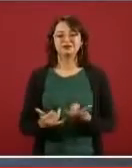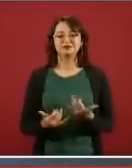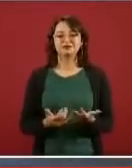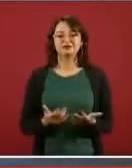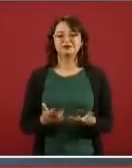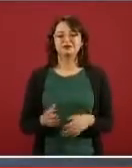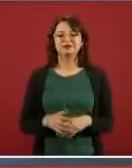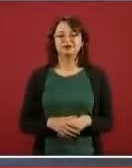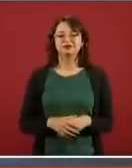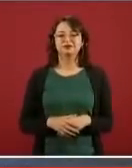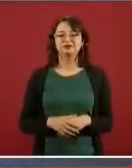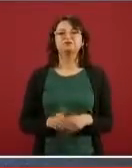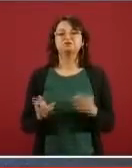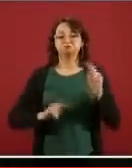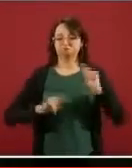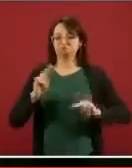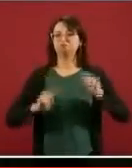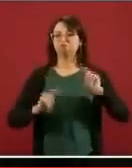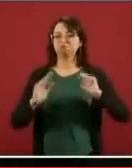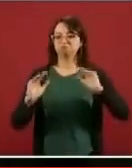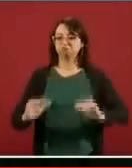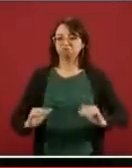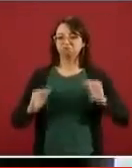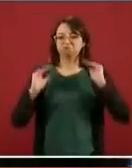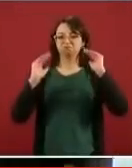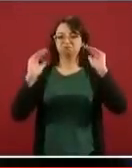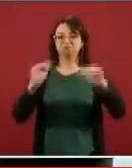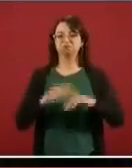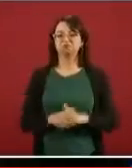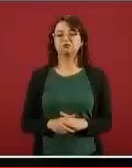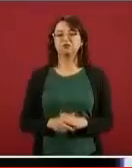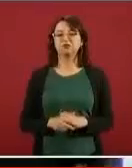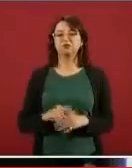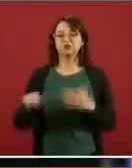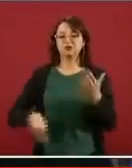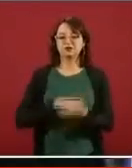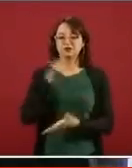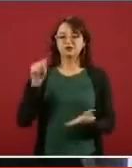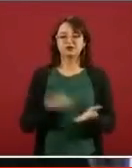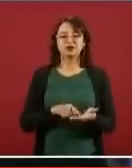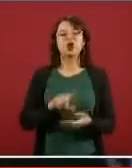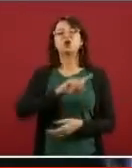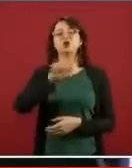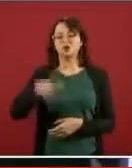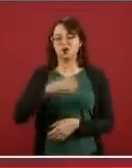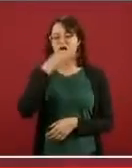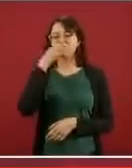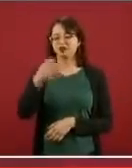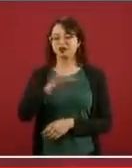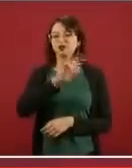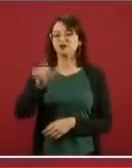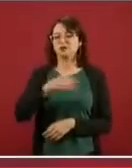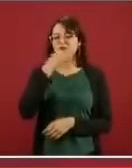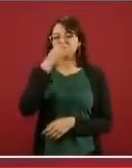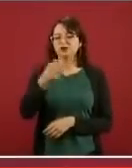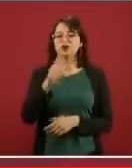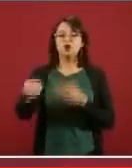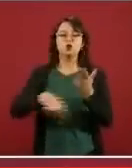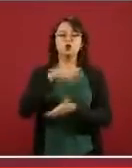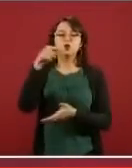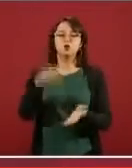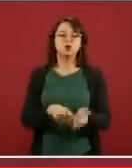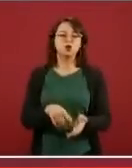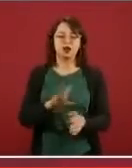de muy buen nivel un sitio no ya después les decimos en algún lugar